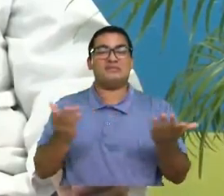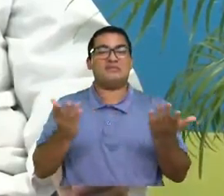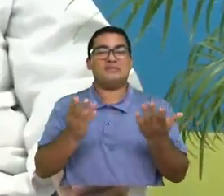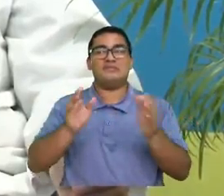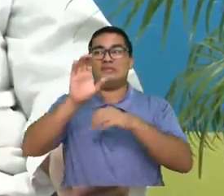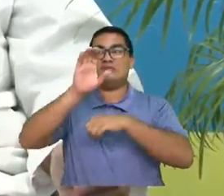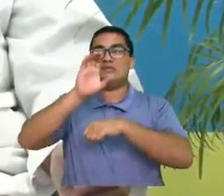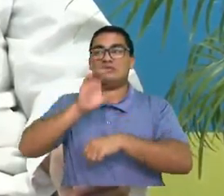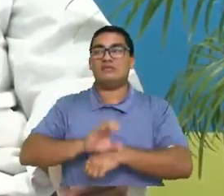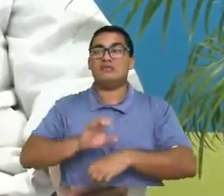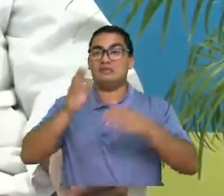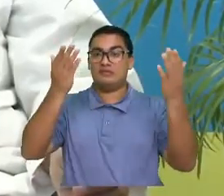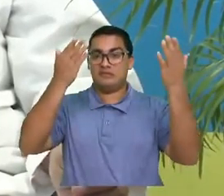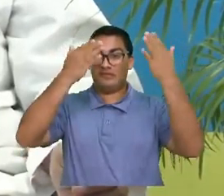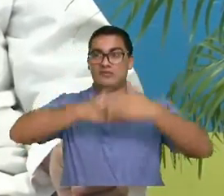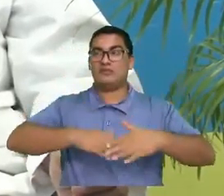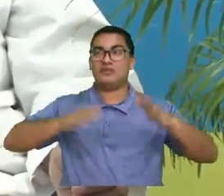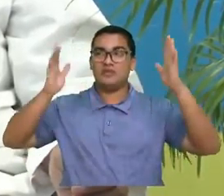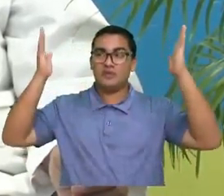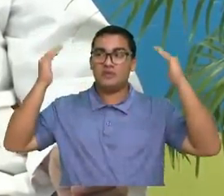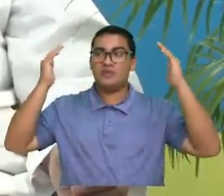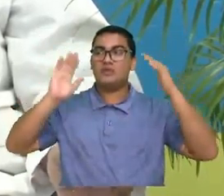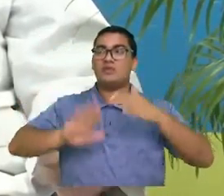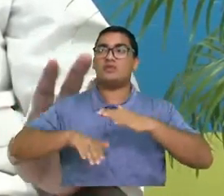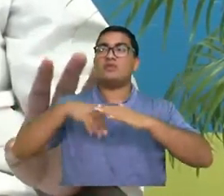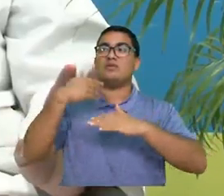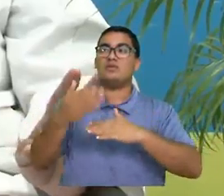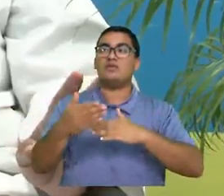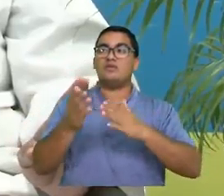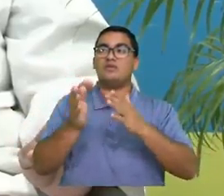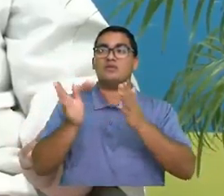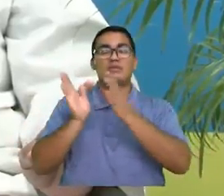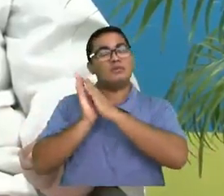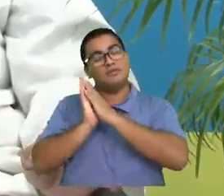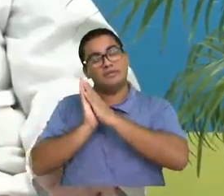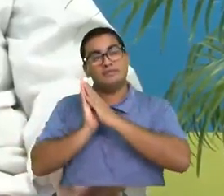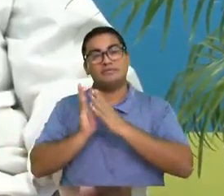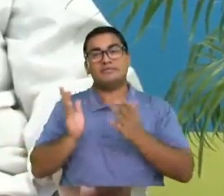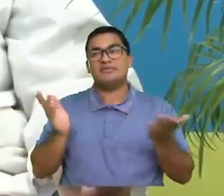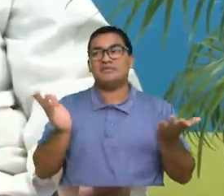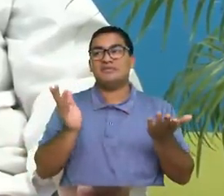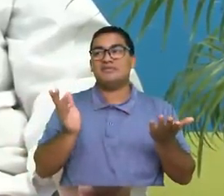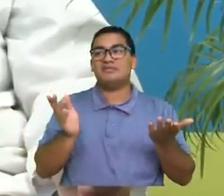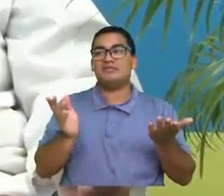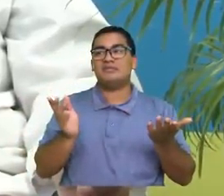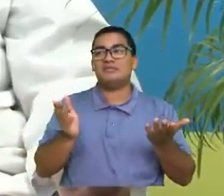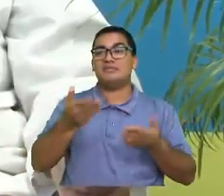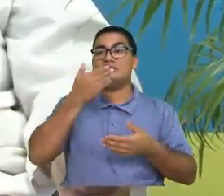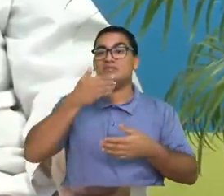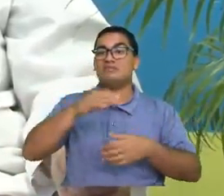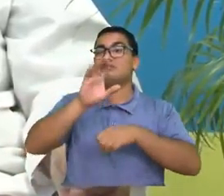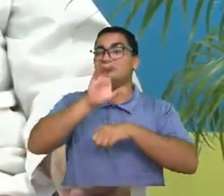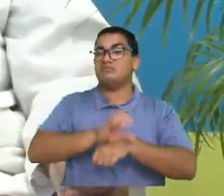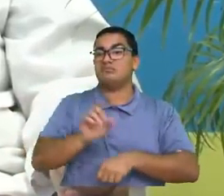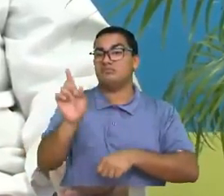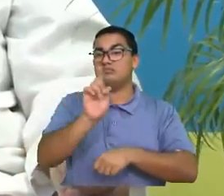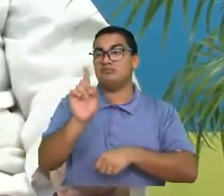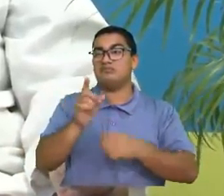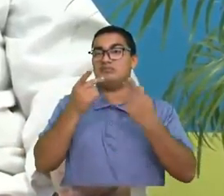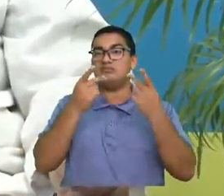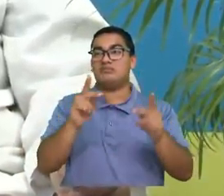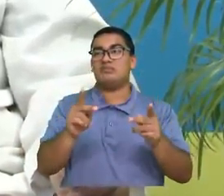bañarse en la noche y posteriormente pues irse a acostarse a la cama. No es una mala costumbre, pero antes